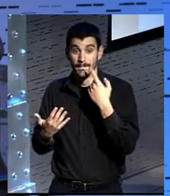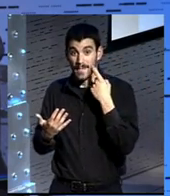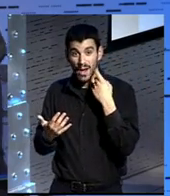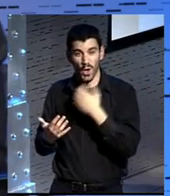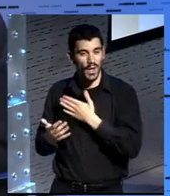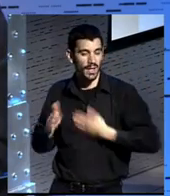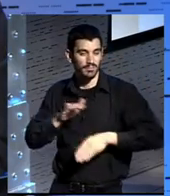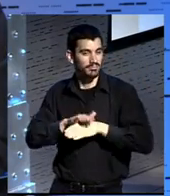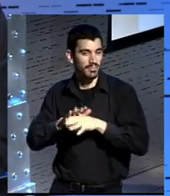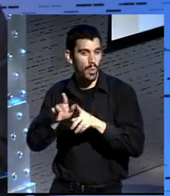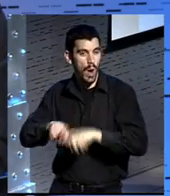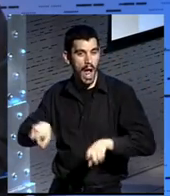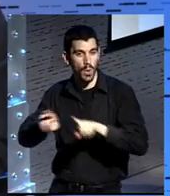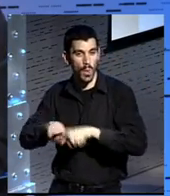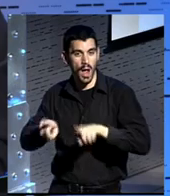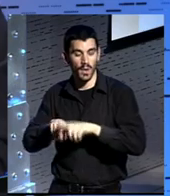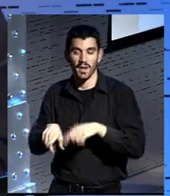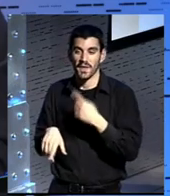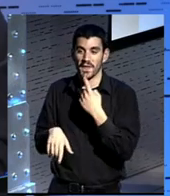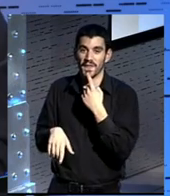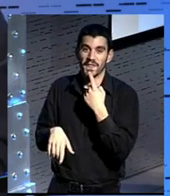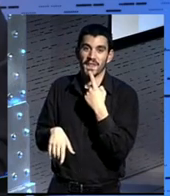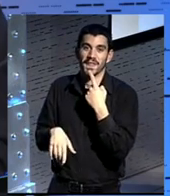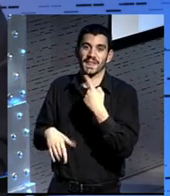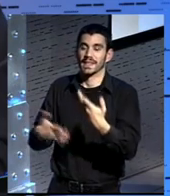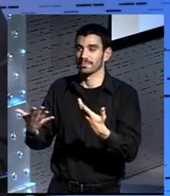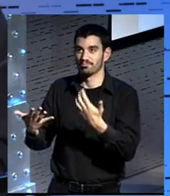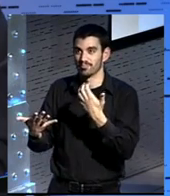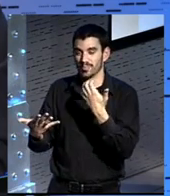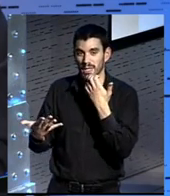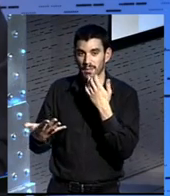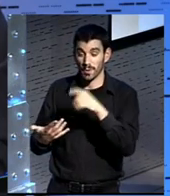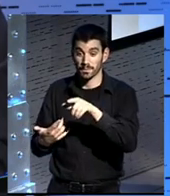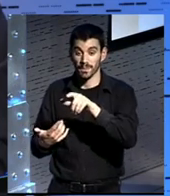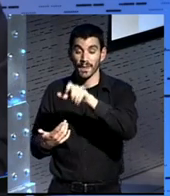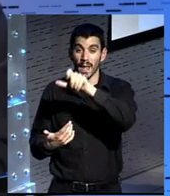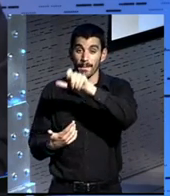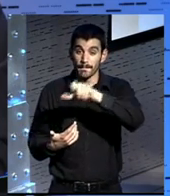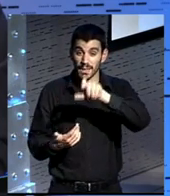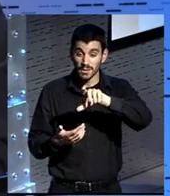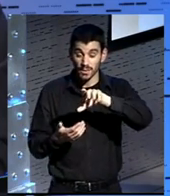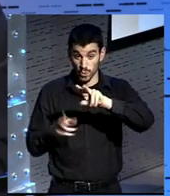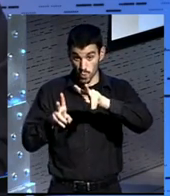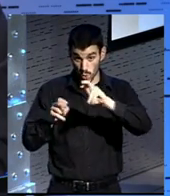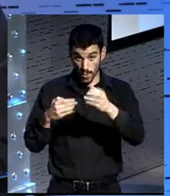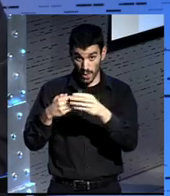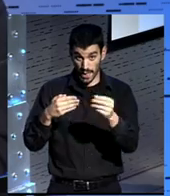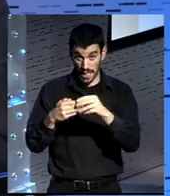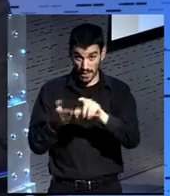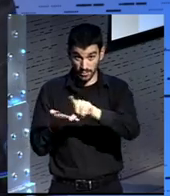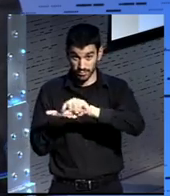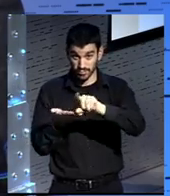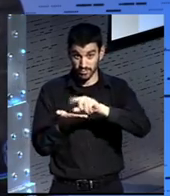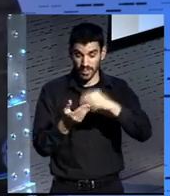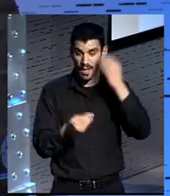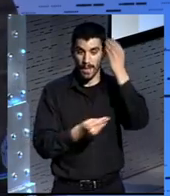asignando en lugar de a los medios, lo que está es catalogando las fuentes de captación desde lo que son